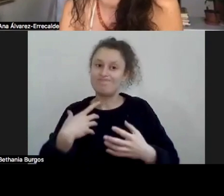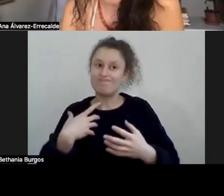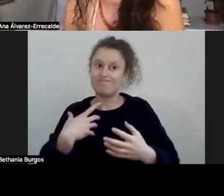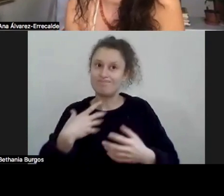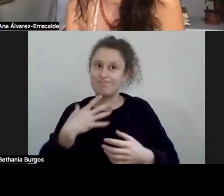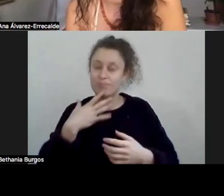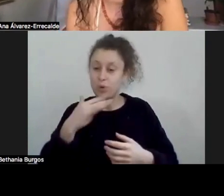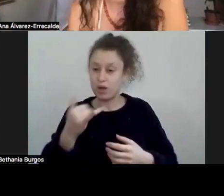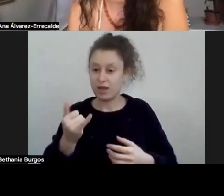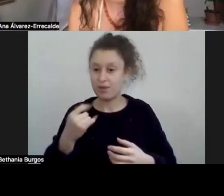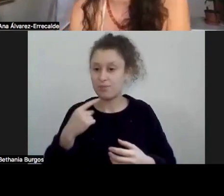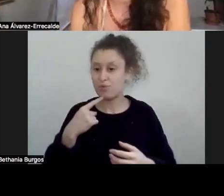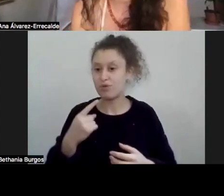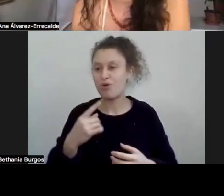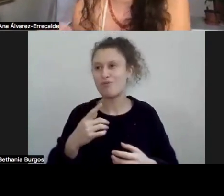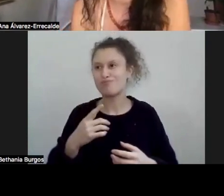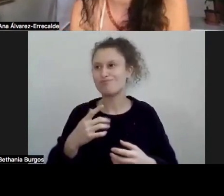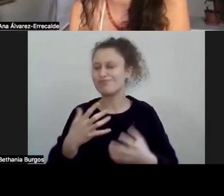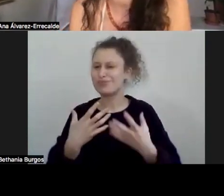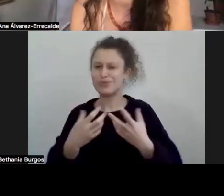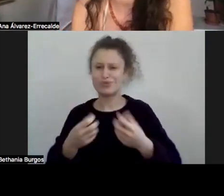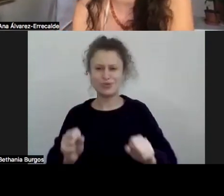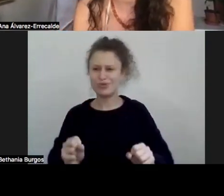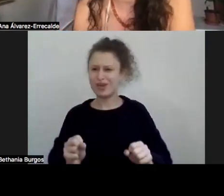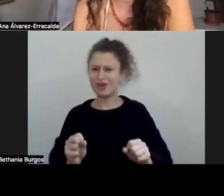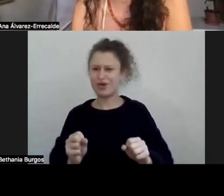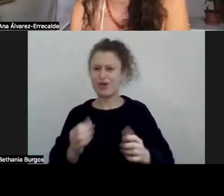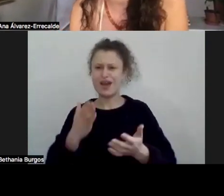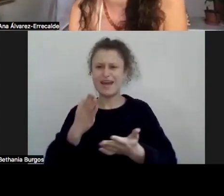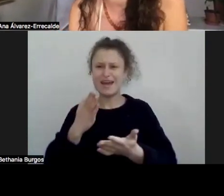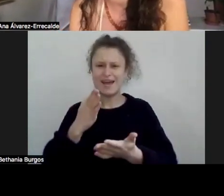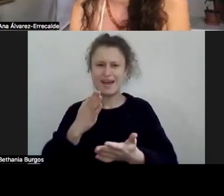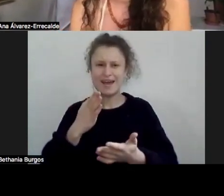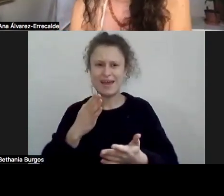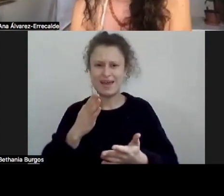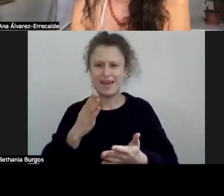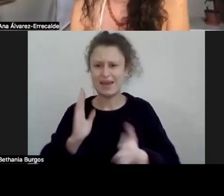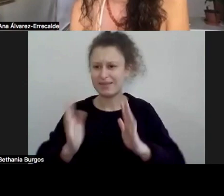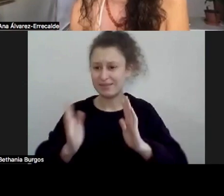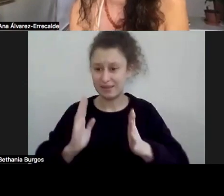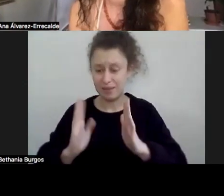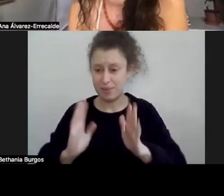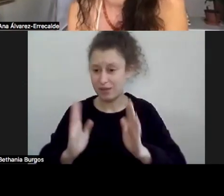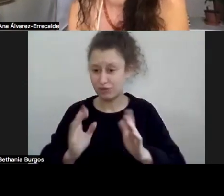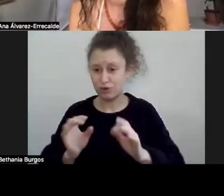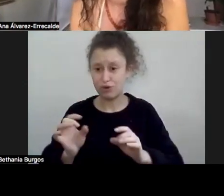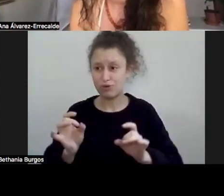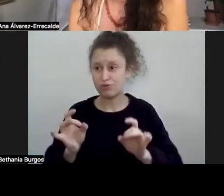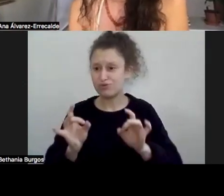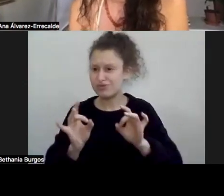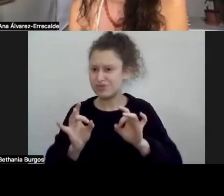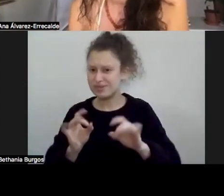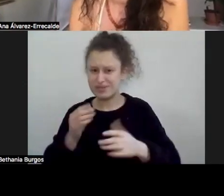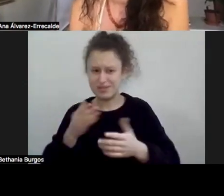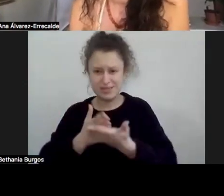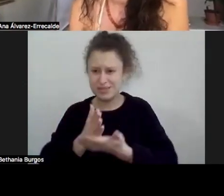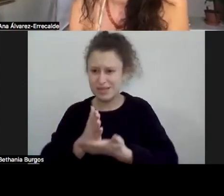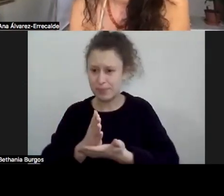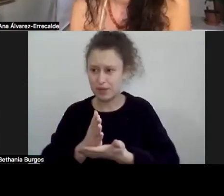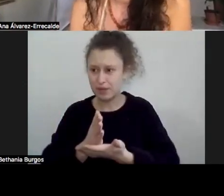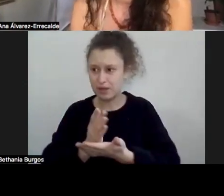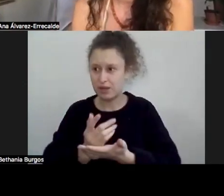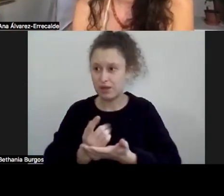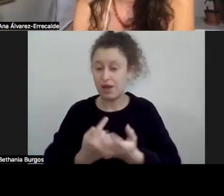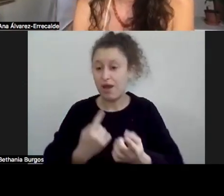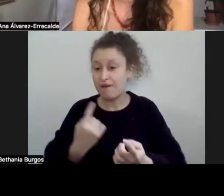vemos como niñas y niños neurotípicos van a equitación, van a natación, van a jugar, ¿no? Y sin